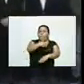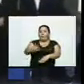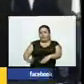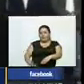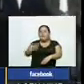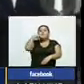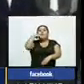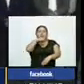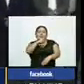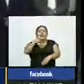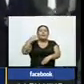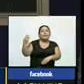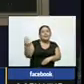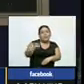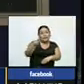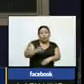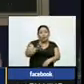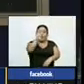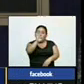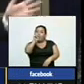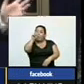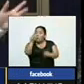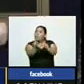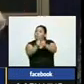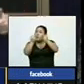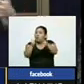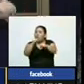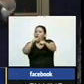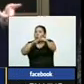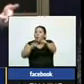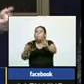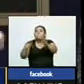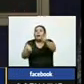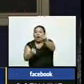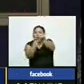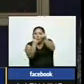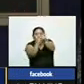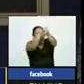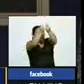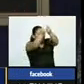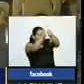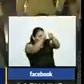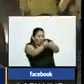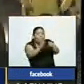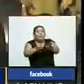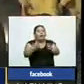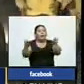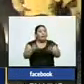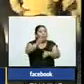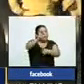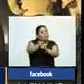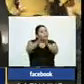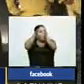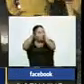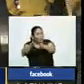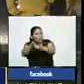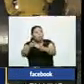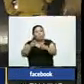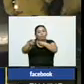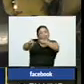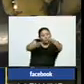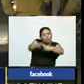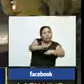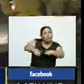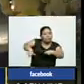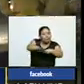anunciara que necesitará 91 millones de dólares de refuerzo presupuestario para la ejecución de la segunda fase del Plan de Control